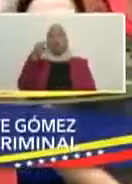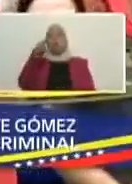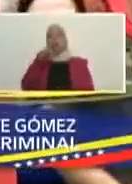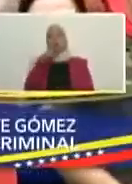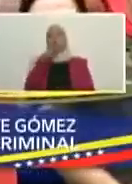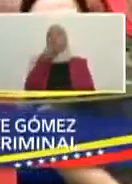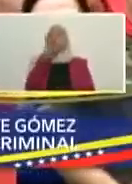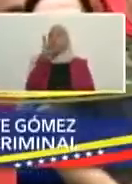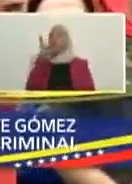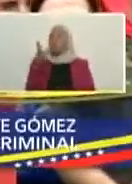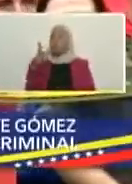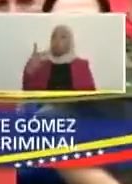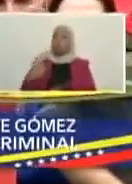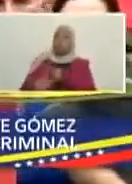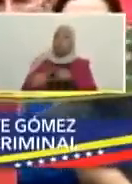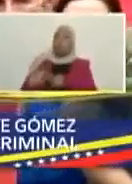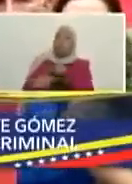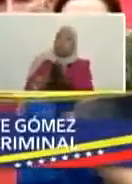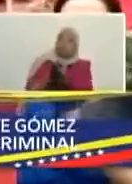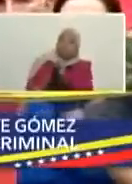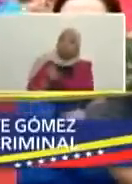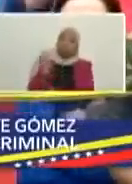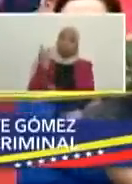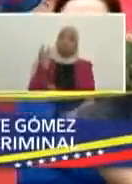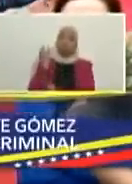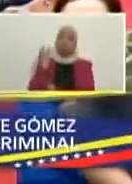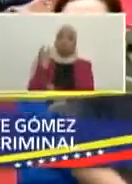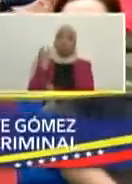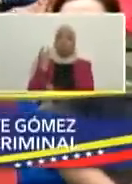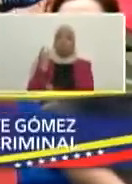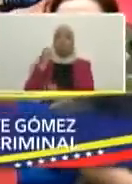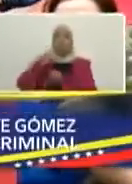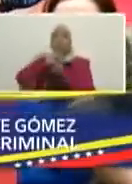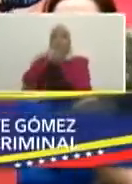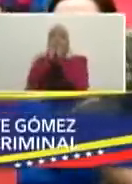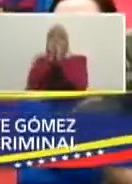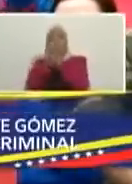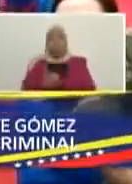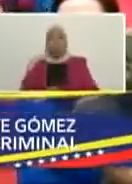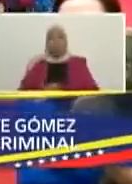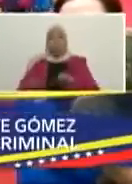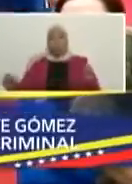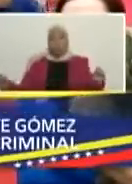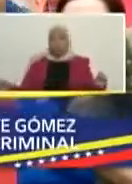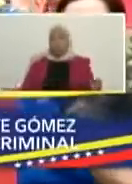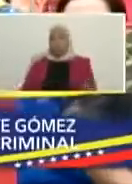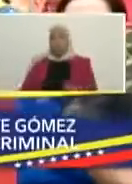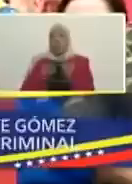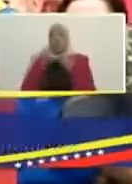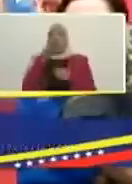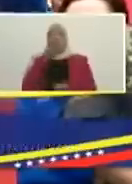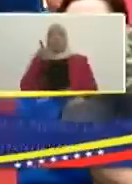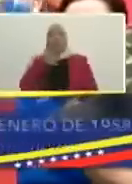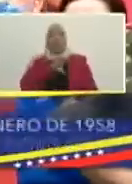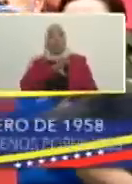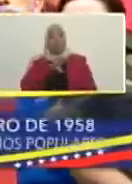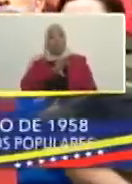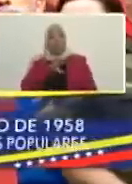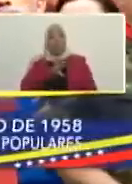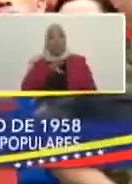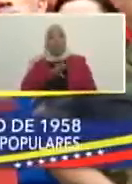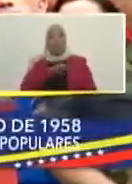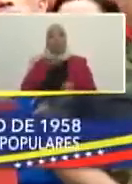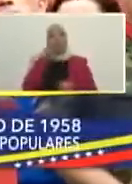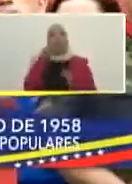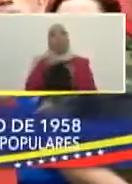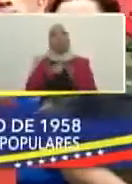horrorosos procesos de traición que convirtió la esperanza del 23 de